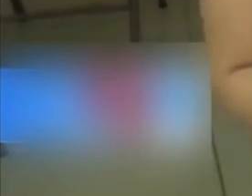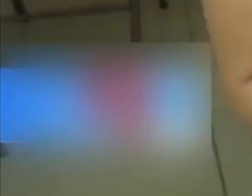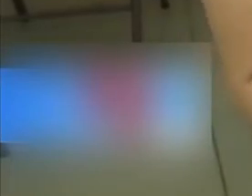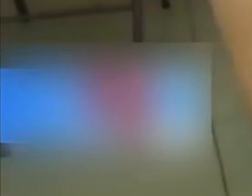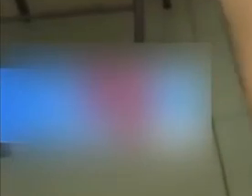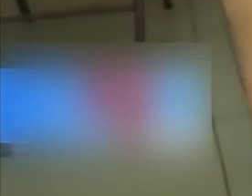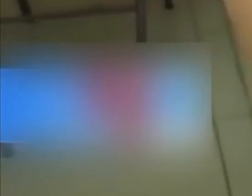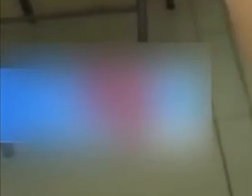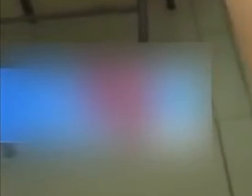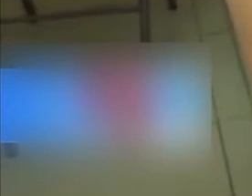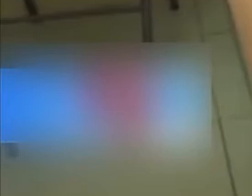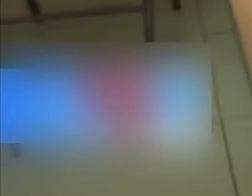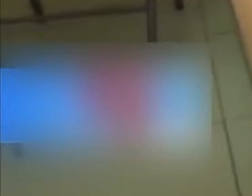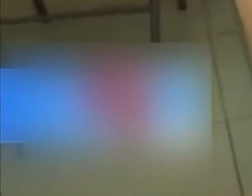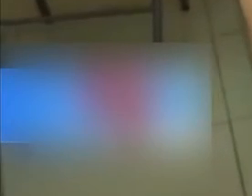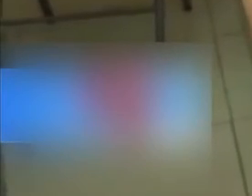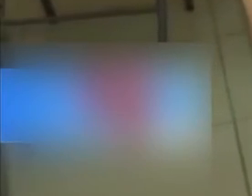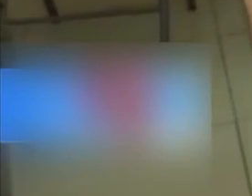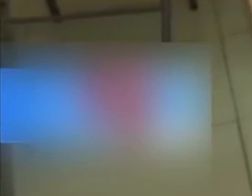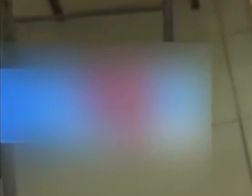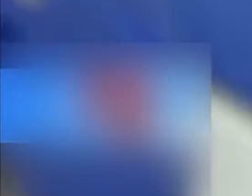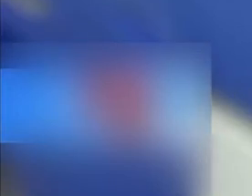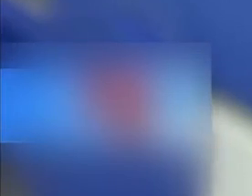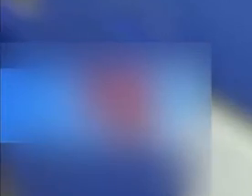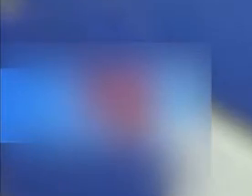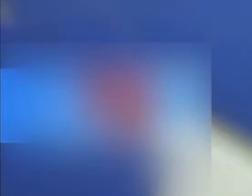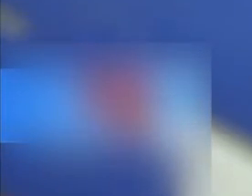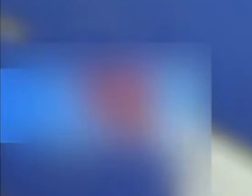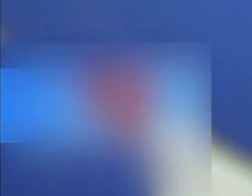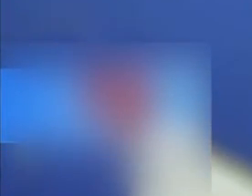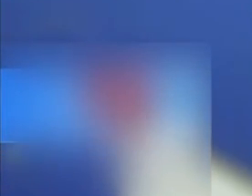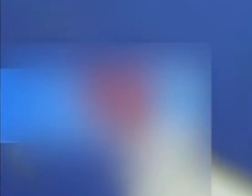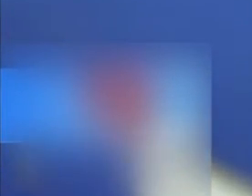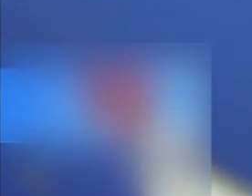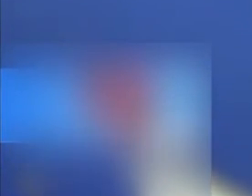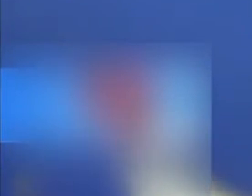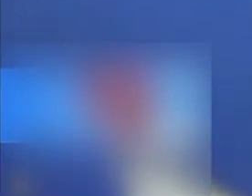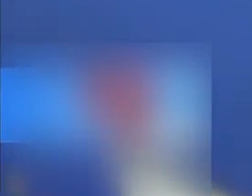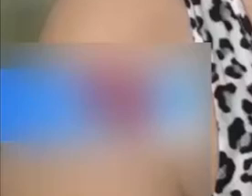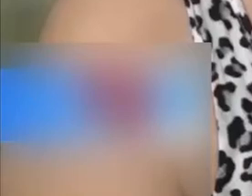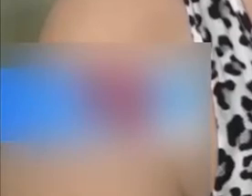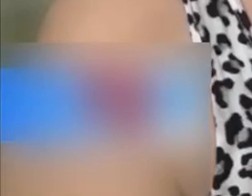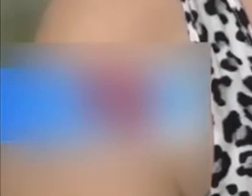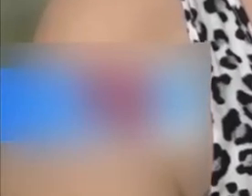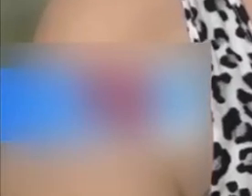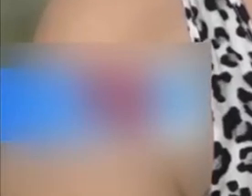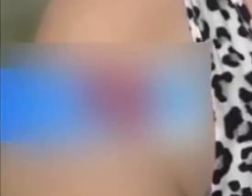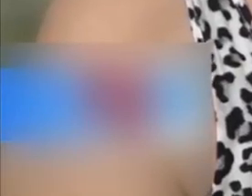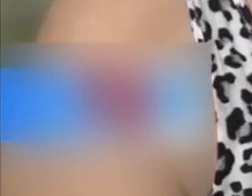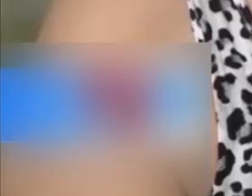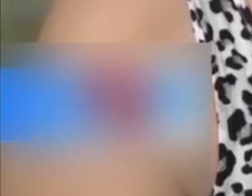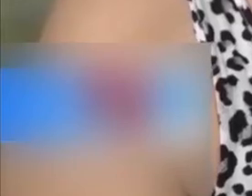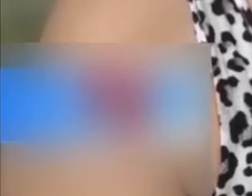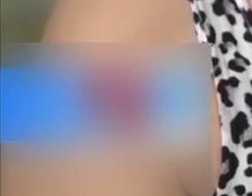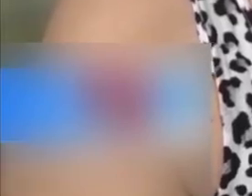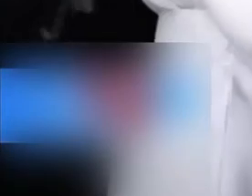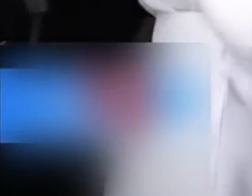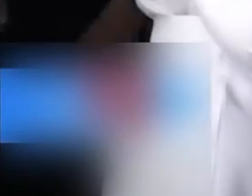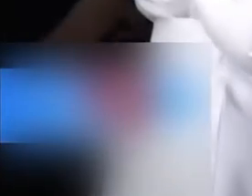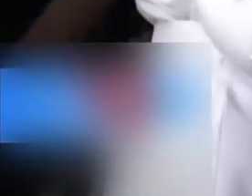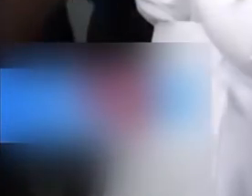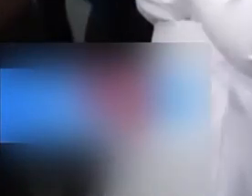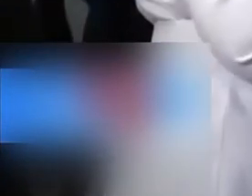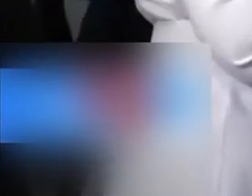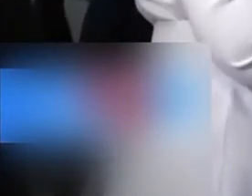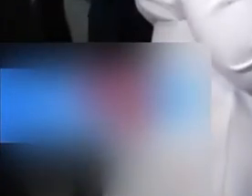ir vacunando casa a casa, y así es como estamos llegando a casi el 63%